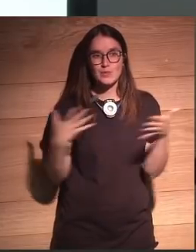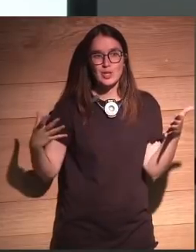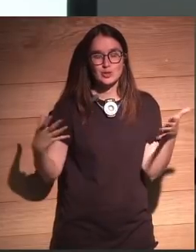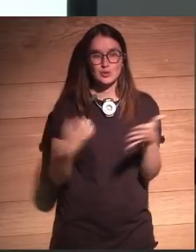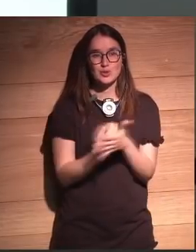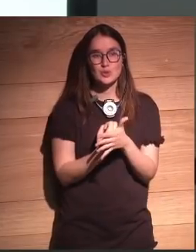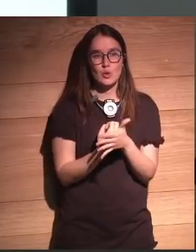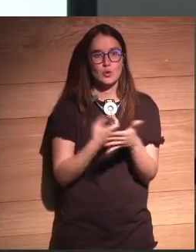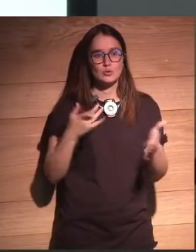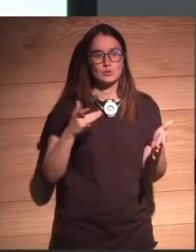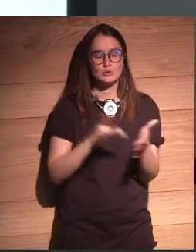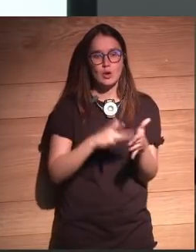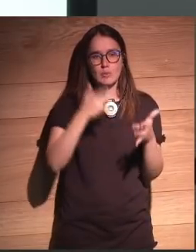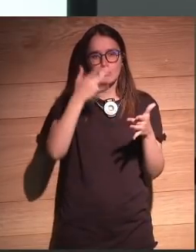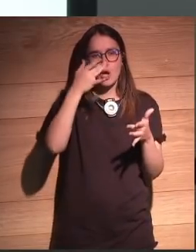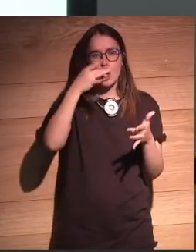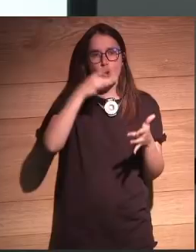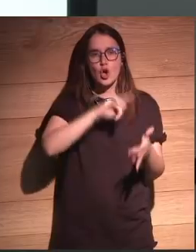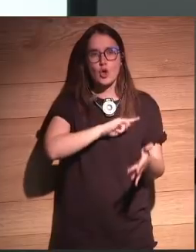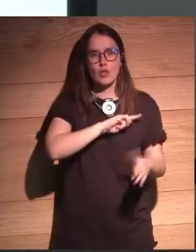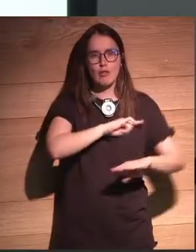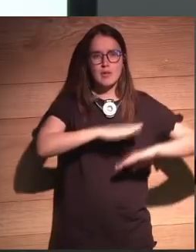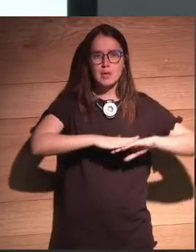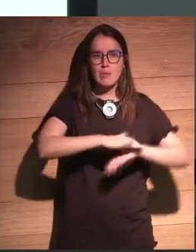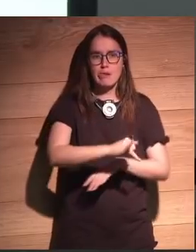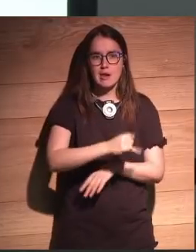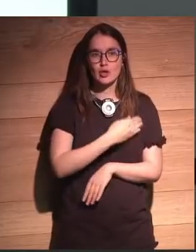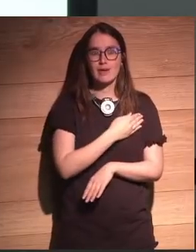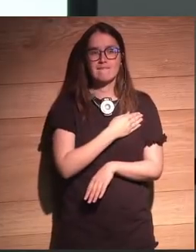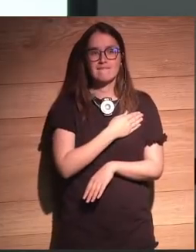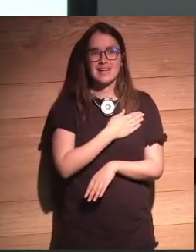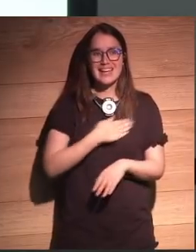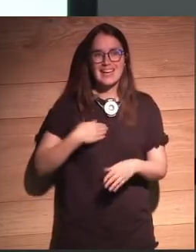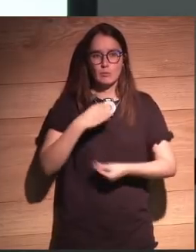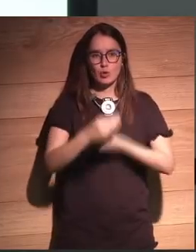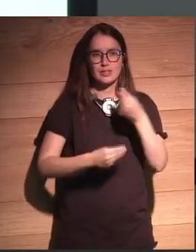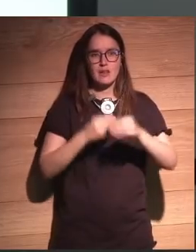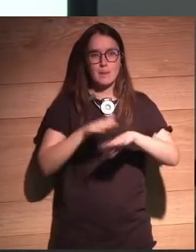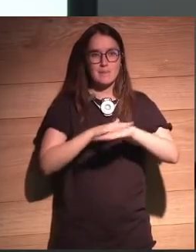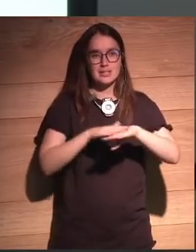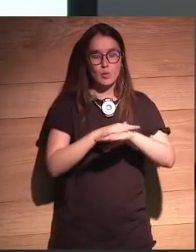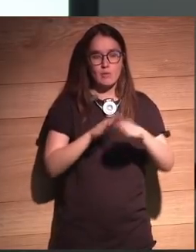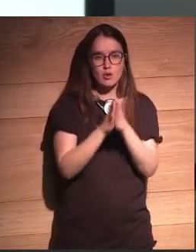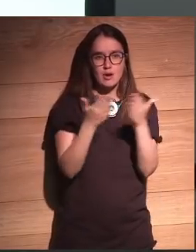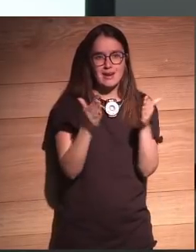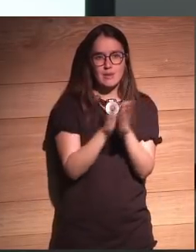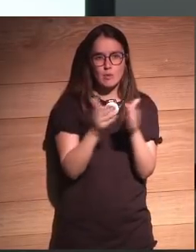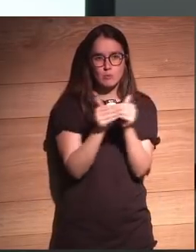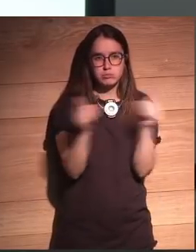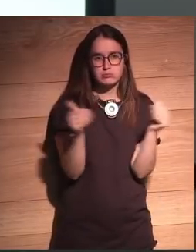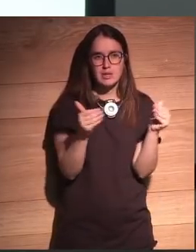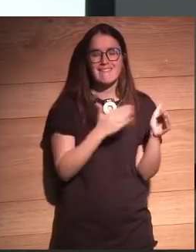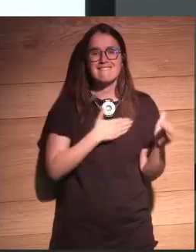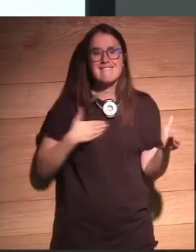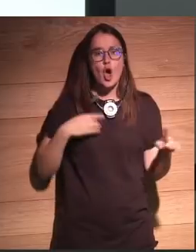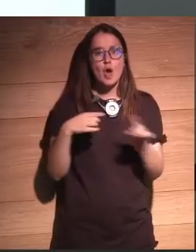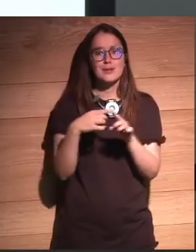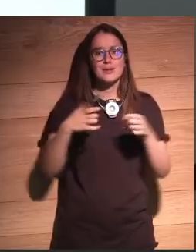todos tenemos una cierta conciencia. Lo que queríamos hacer a nivel básico cuando escribimos el libro fue intentar